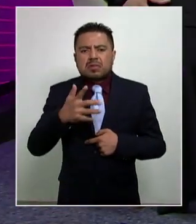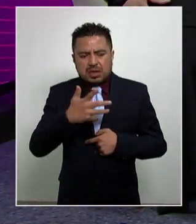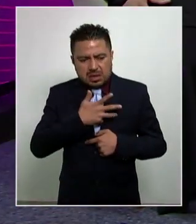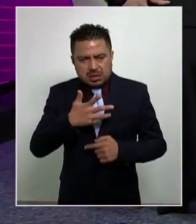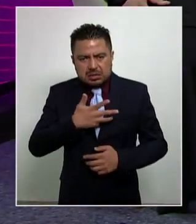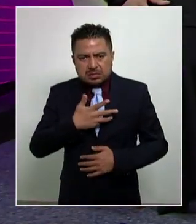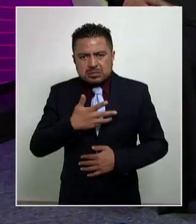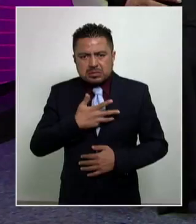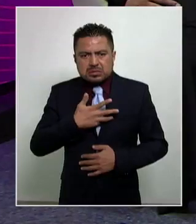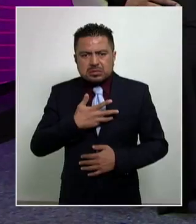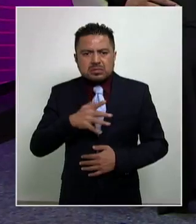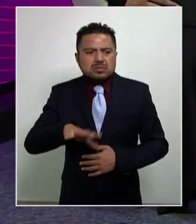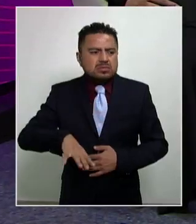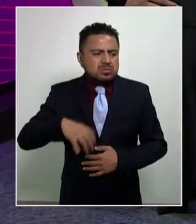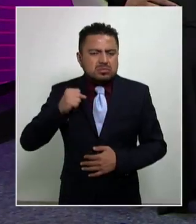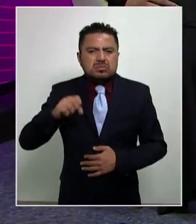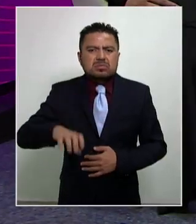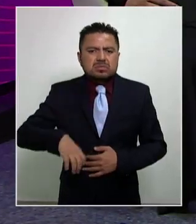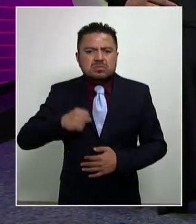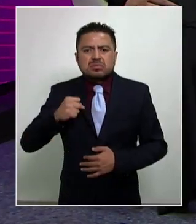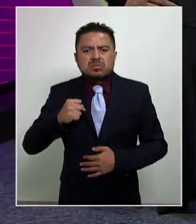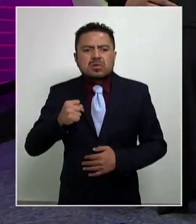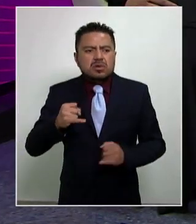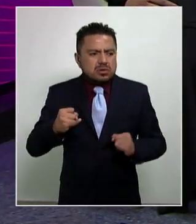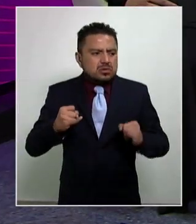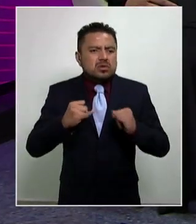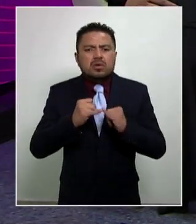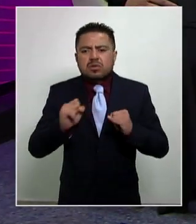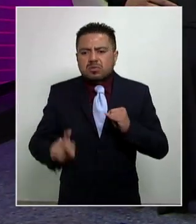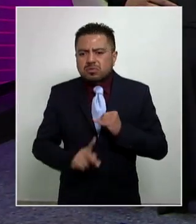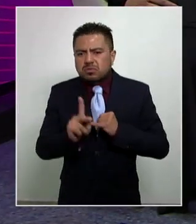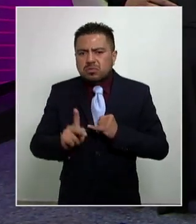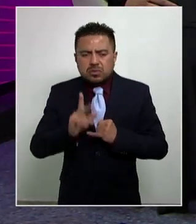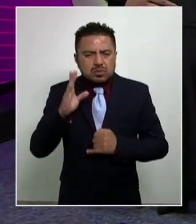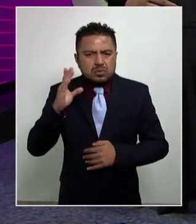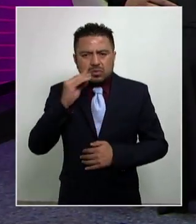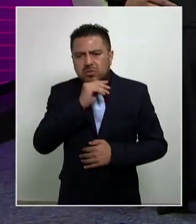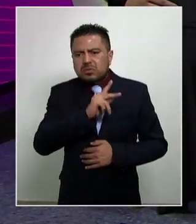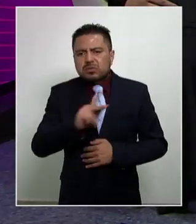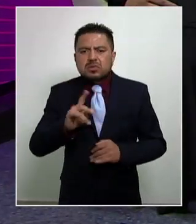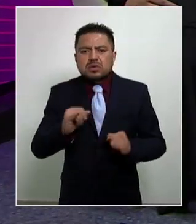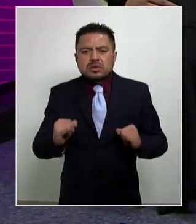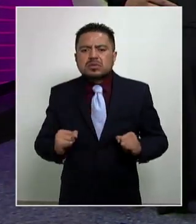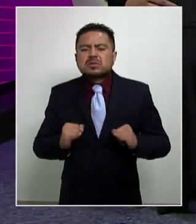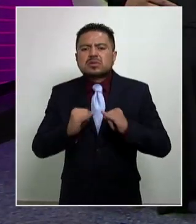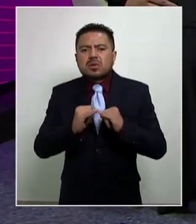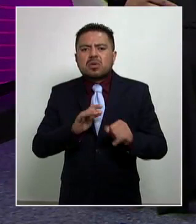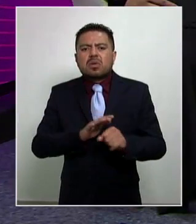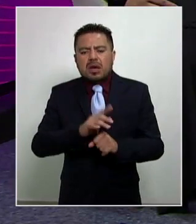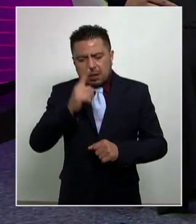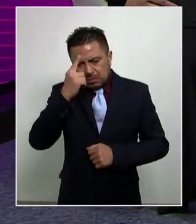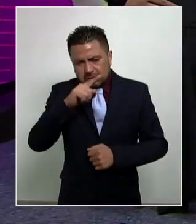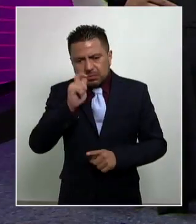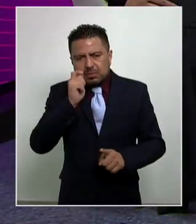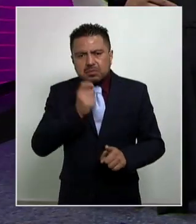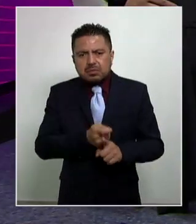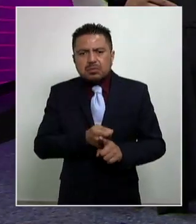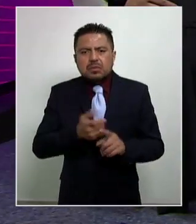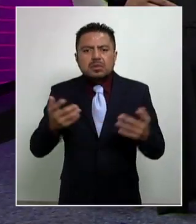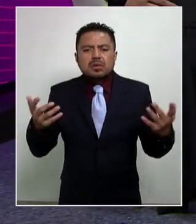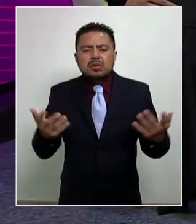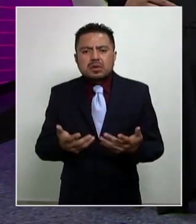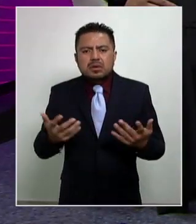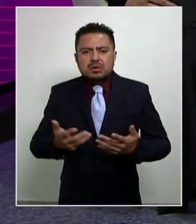estaban tratando así de decir que un instituto de los pueblos negros es un instituto para estar haciendo